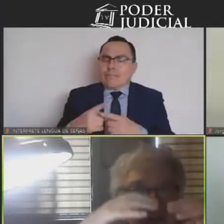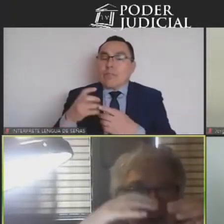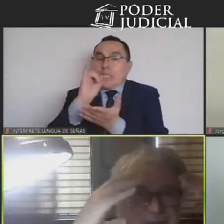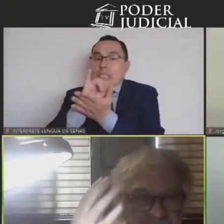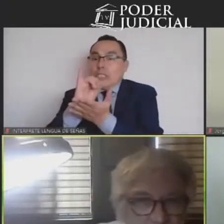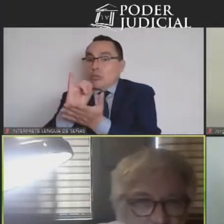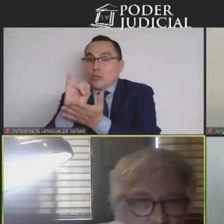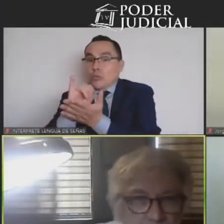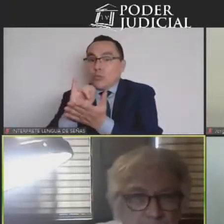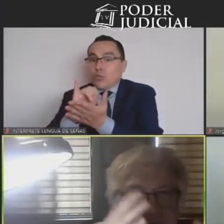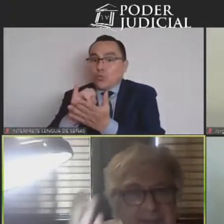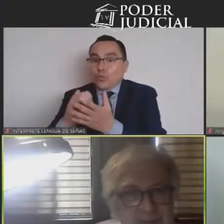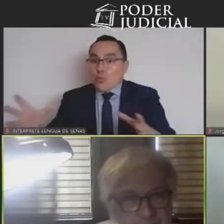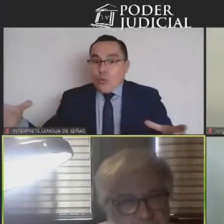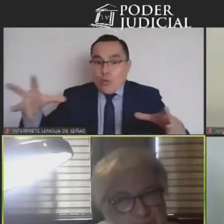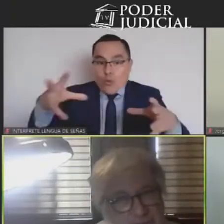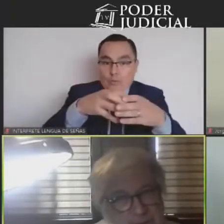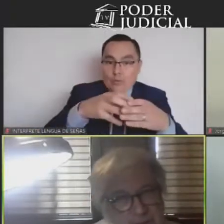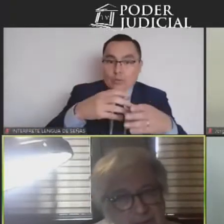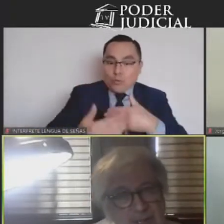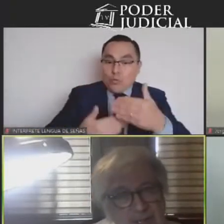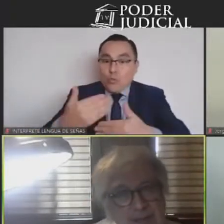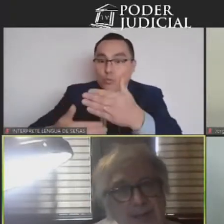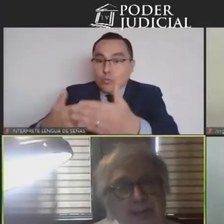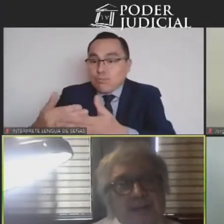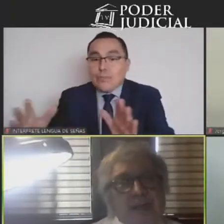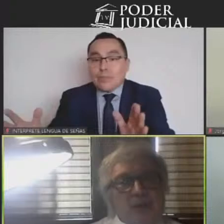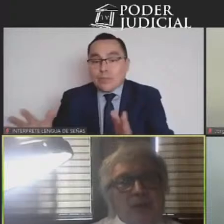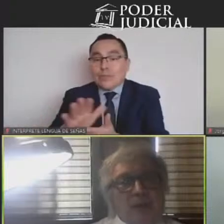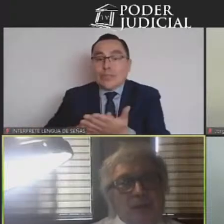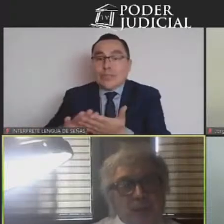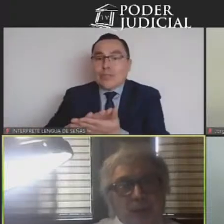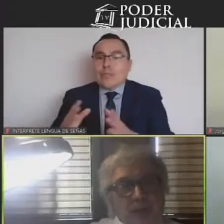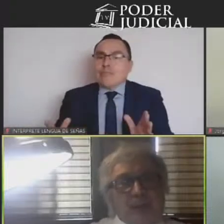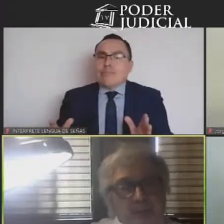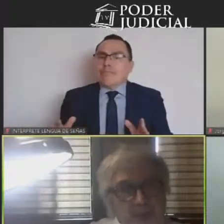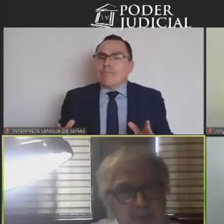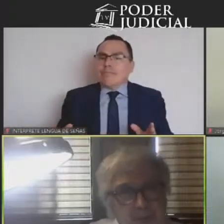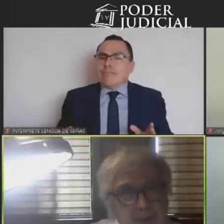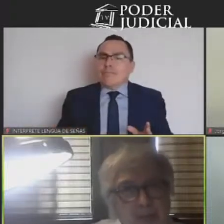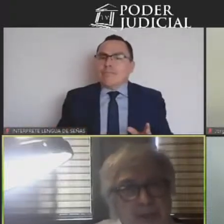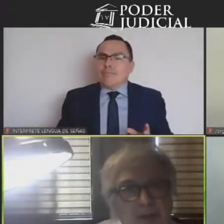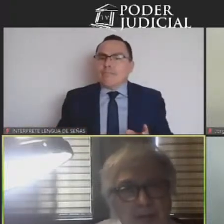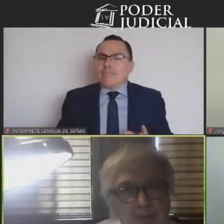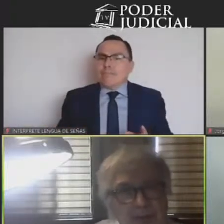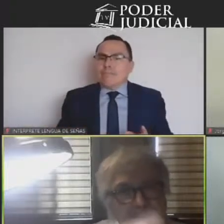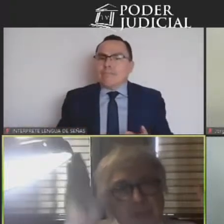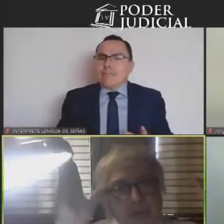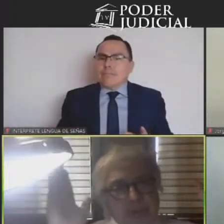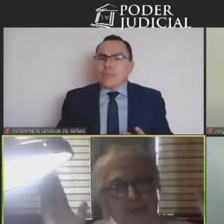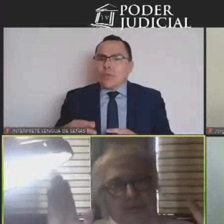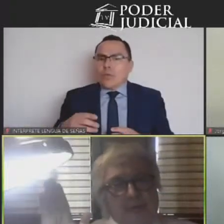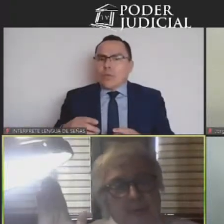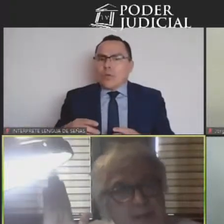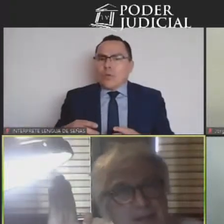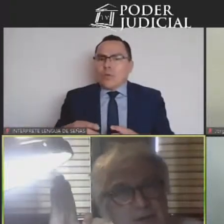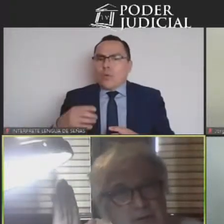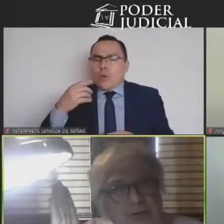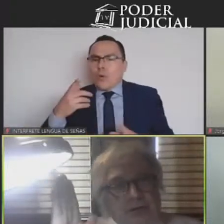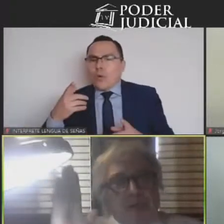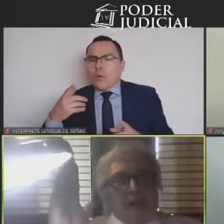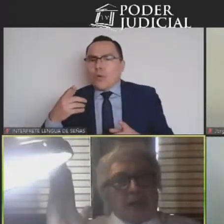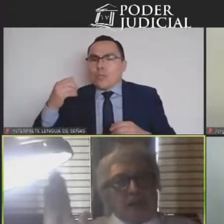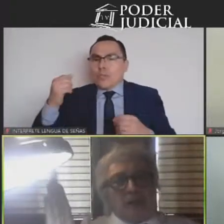instituciones dentro de un proceso, ya, en el que estamos, por ejemplo, pongámosle nombre, medida para mejor resolver, y en